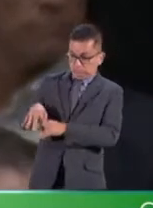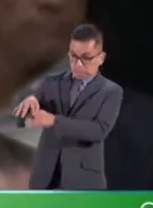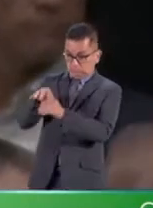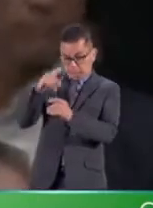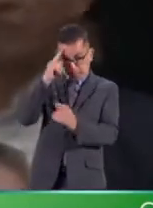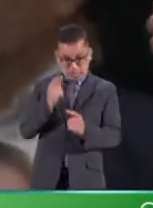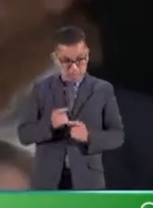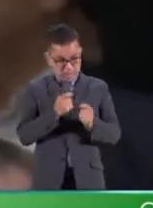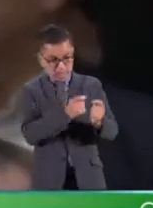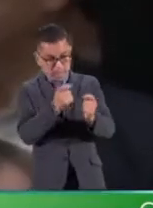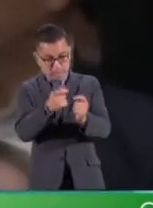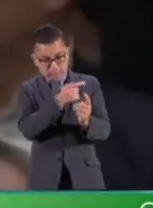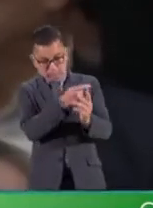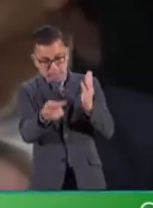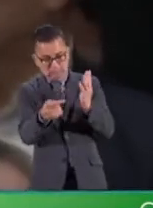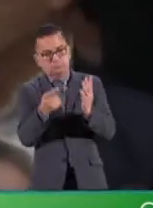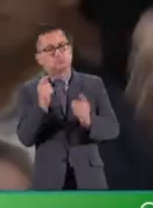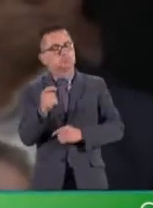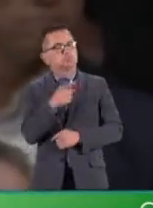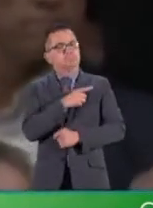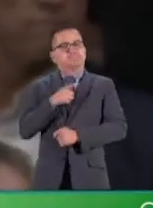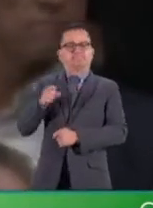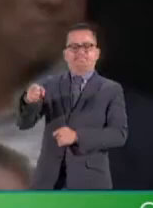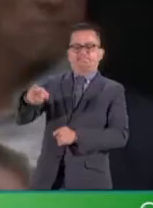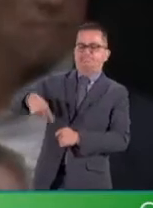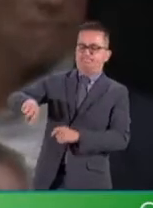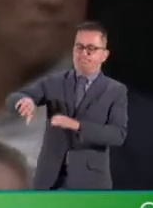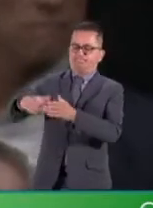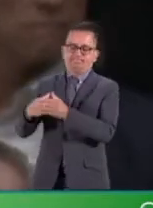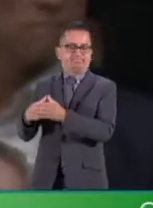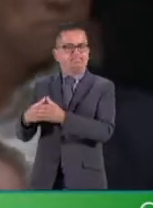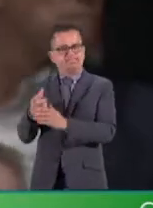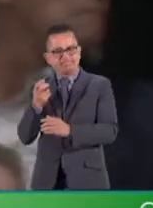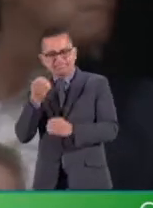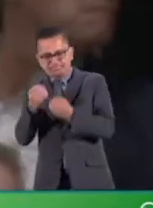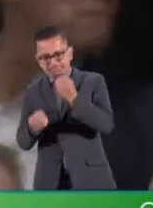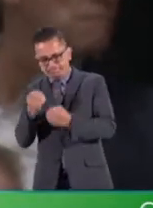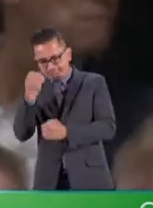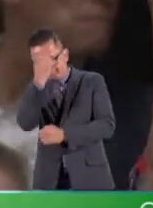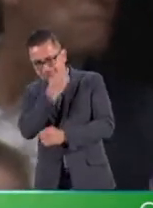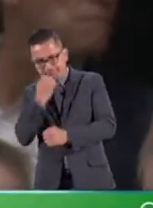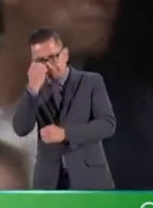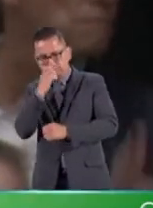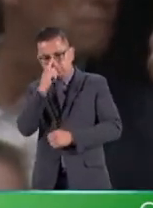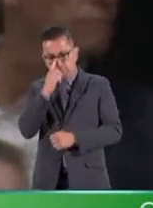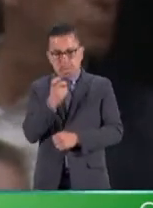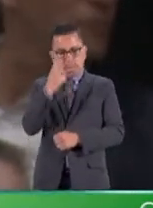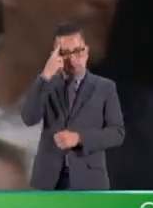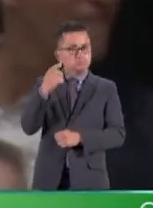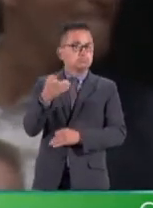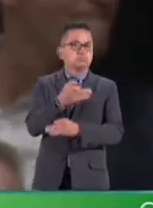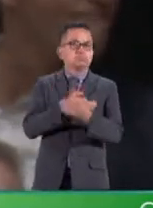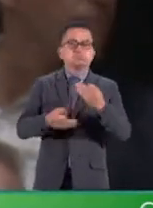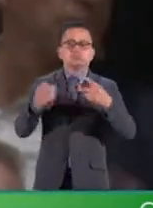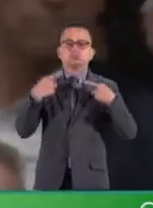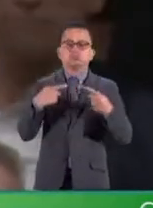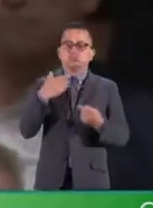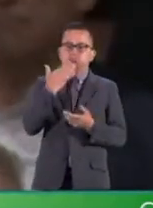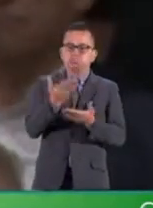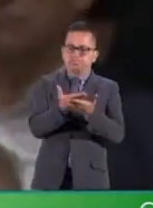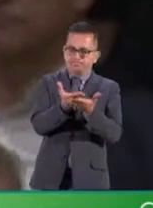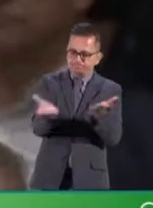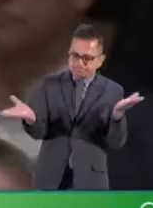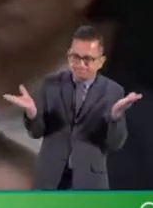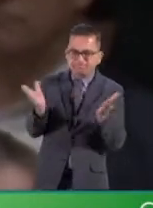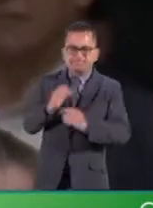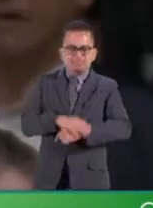necesitan jurados ciudadanos. Un Poder Judicial democratizado es uno que le rinda cuentas a todas las personas. Esto